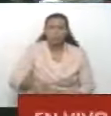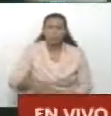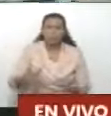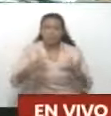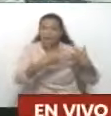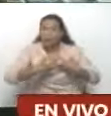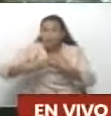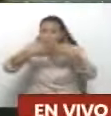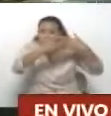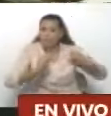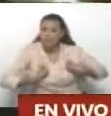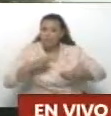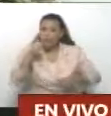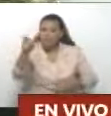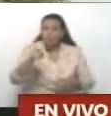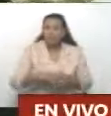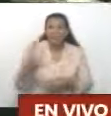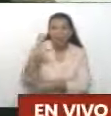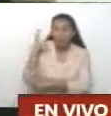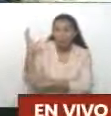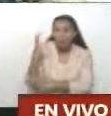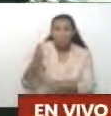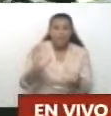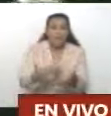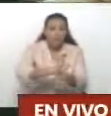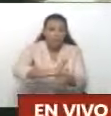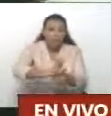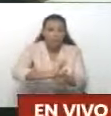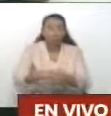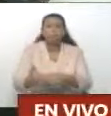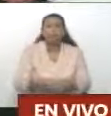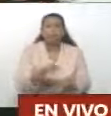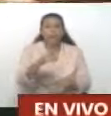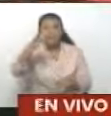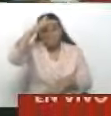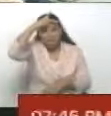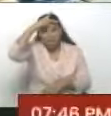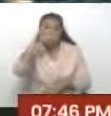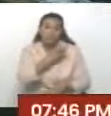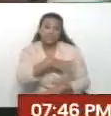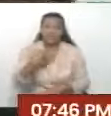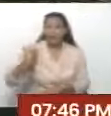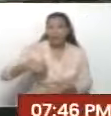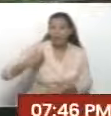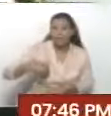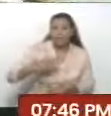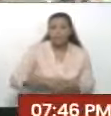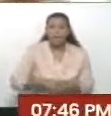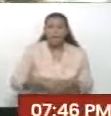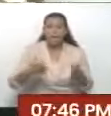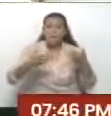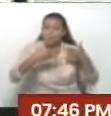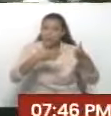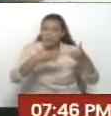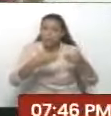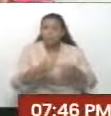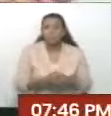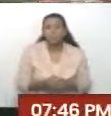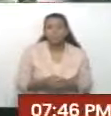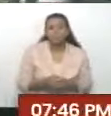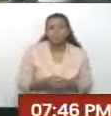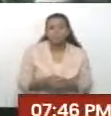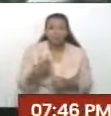Arizona, en Colombia, Ecuador, Perú, Chile, Argentina, en Panamá,